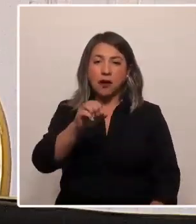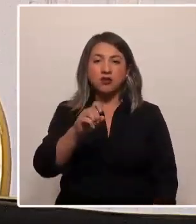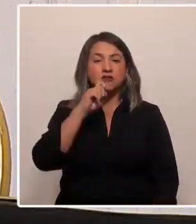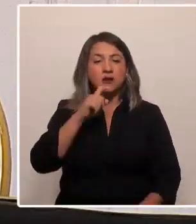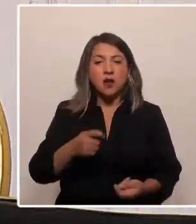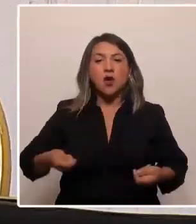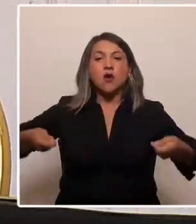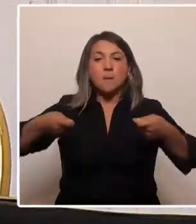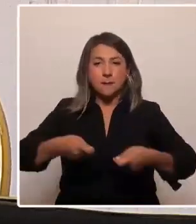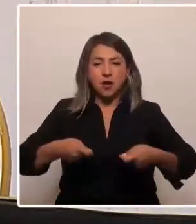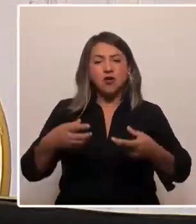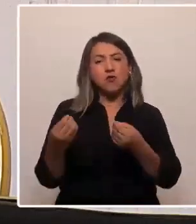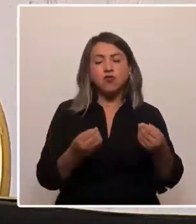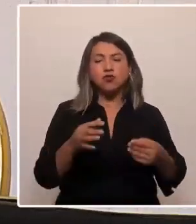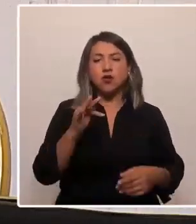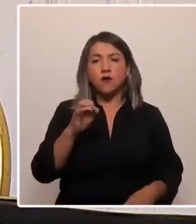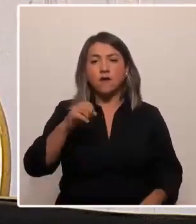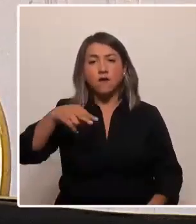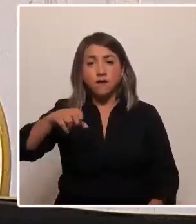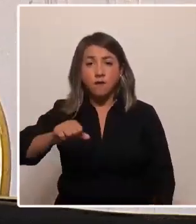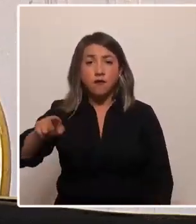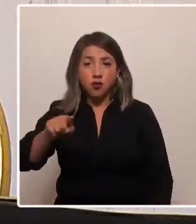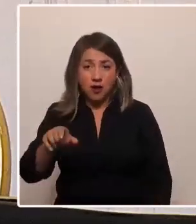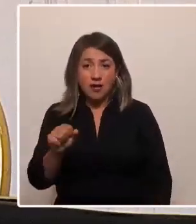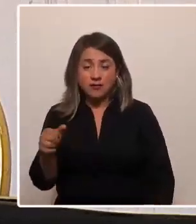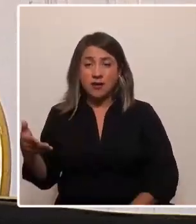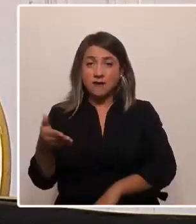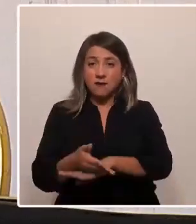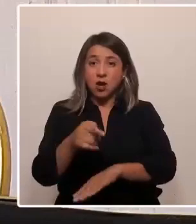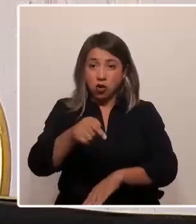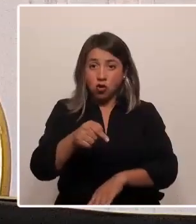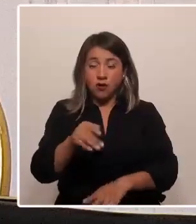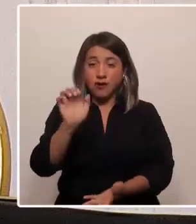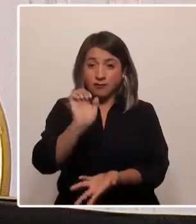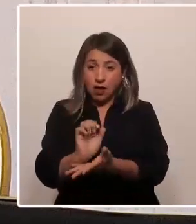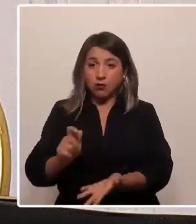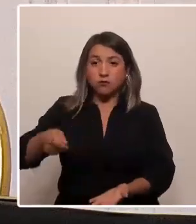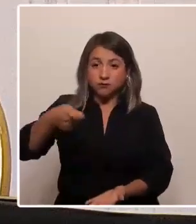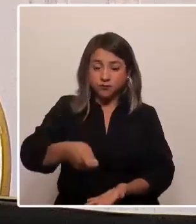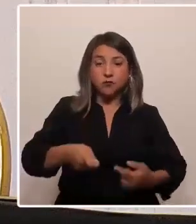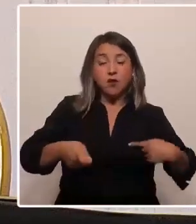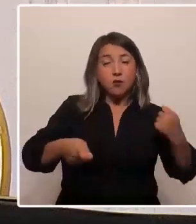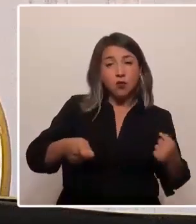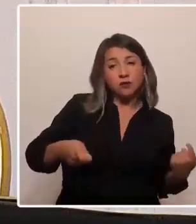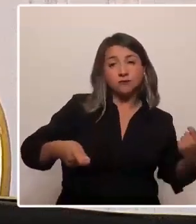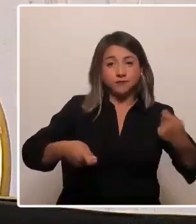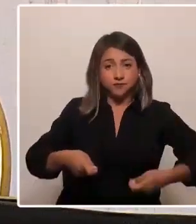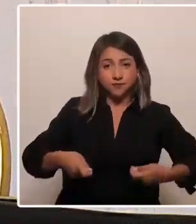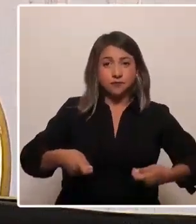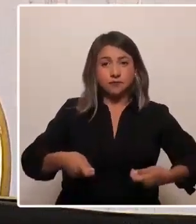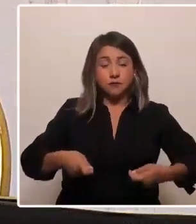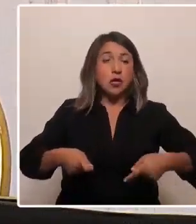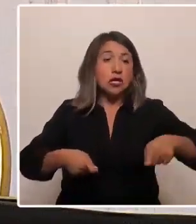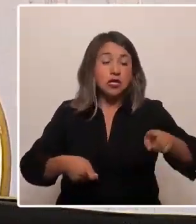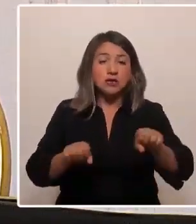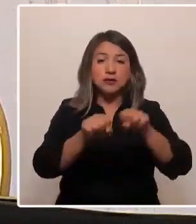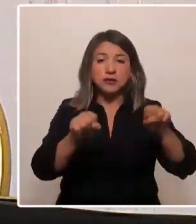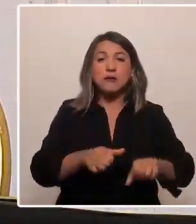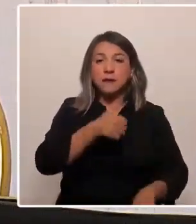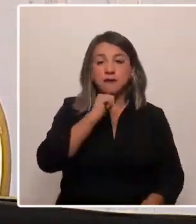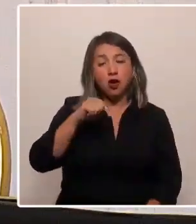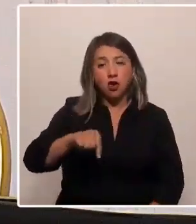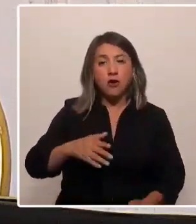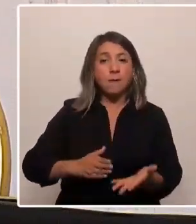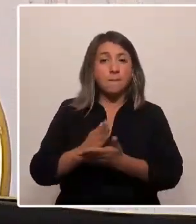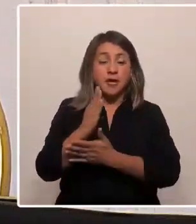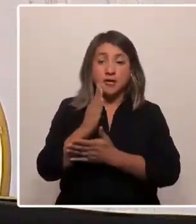tantos usuarios de FONASA de atenderse como lo hacen hoy, cuando así lo quieran y puedan, en un sistema privado. Hoy día empieza a